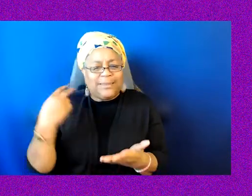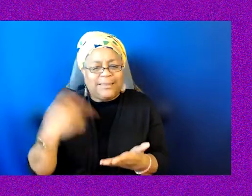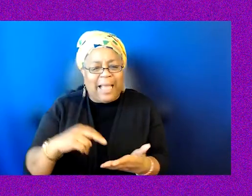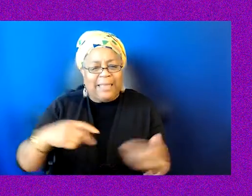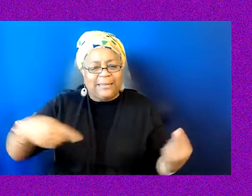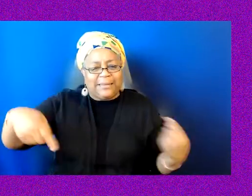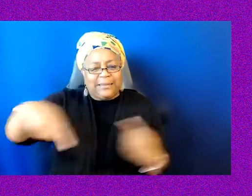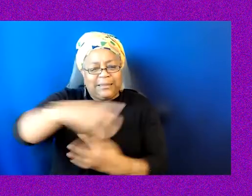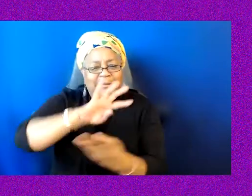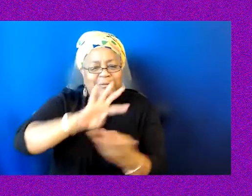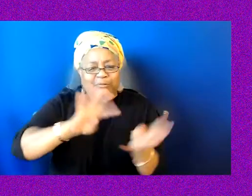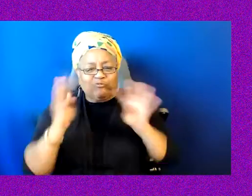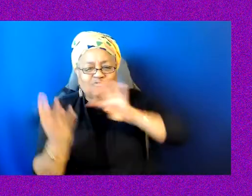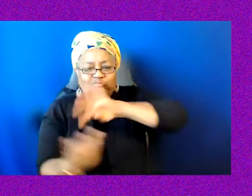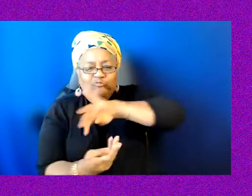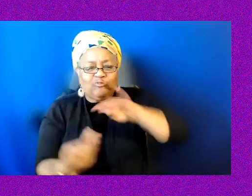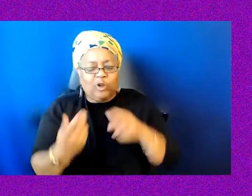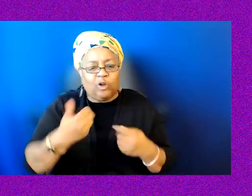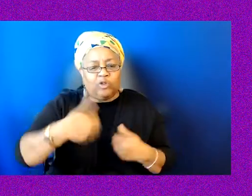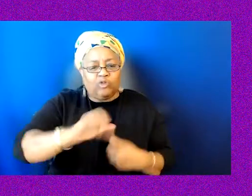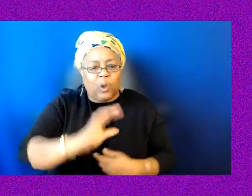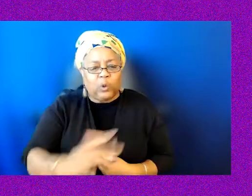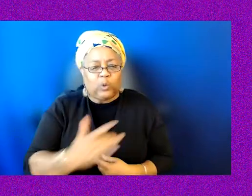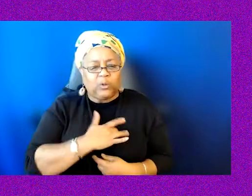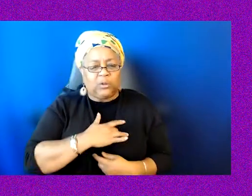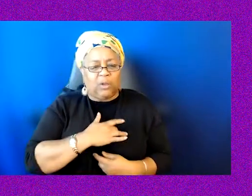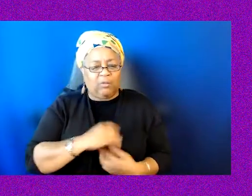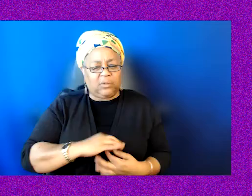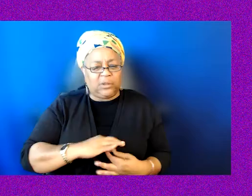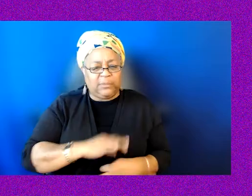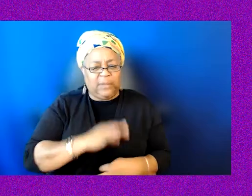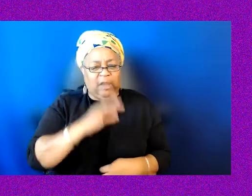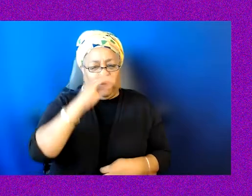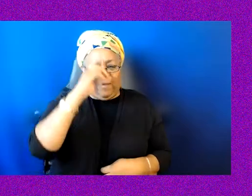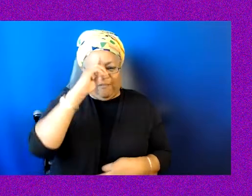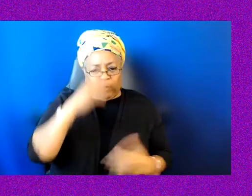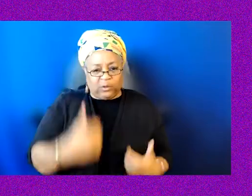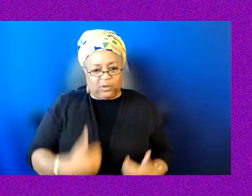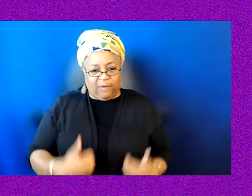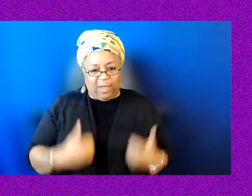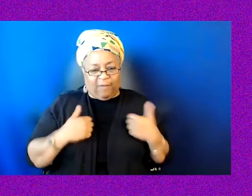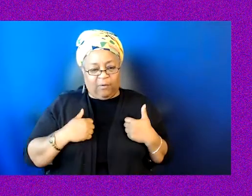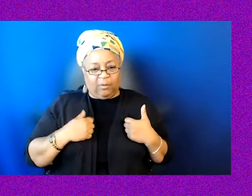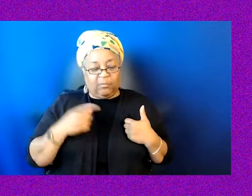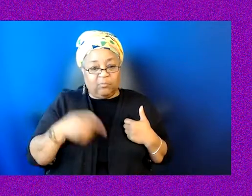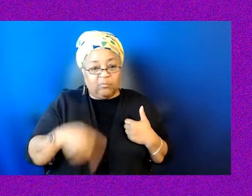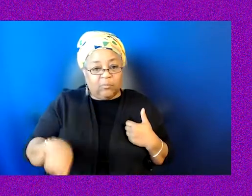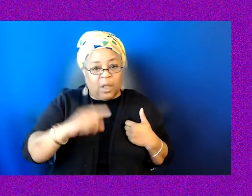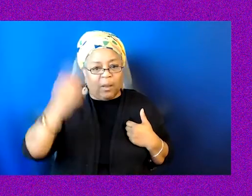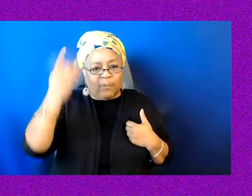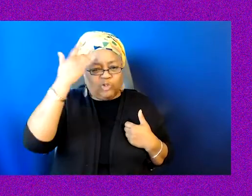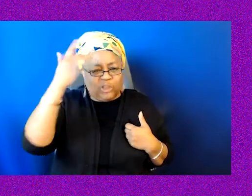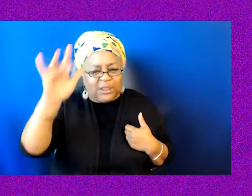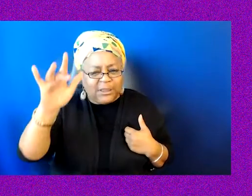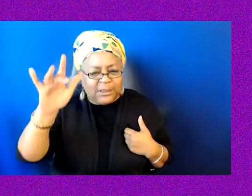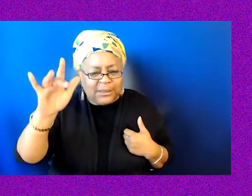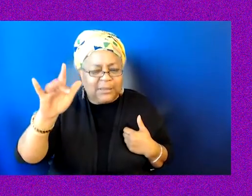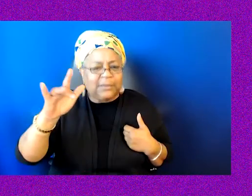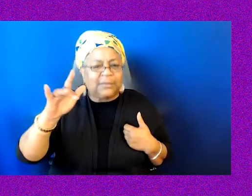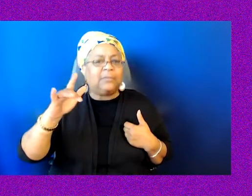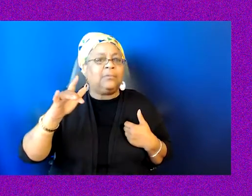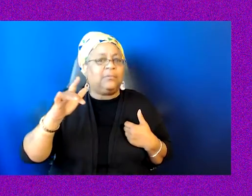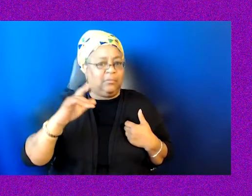bailes, tratando de tocar el espíritu para sostenerles. Brillantes